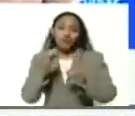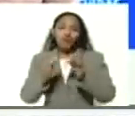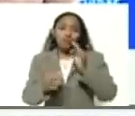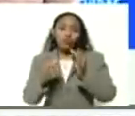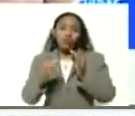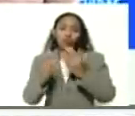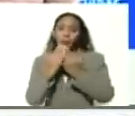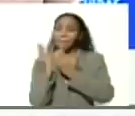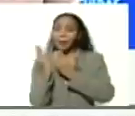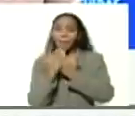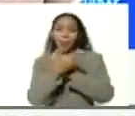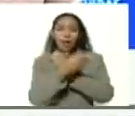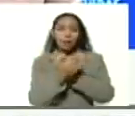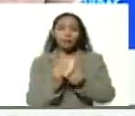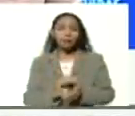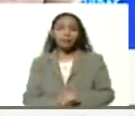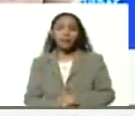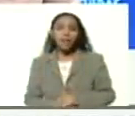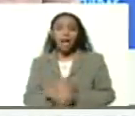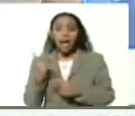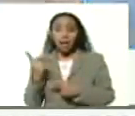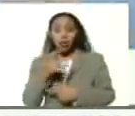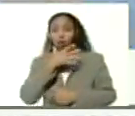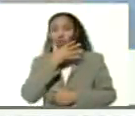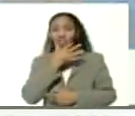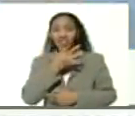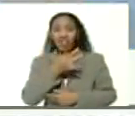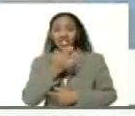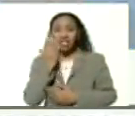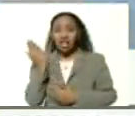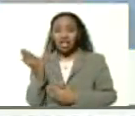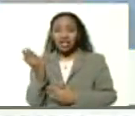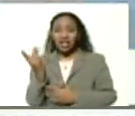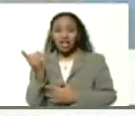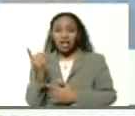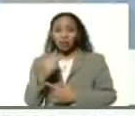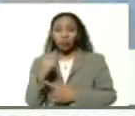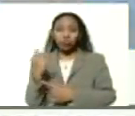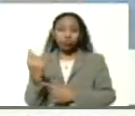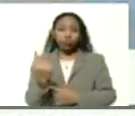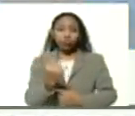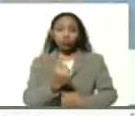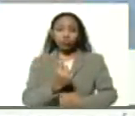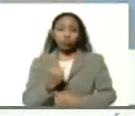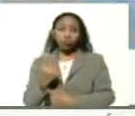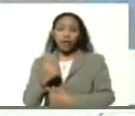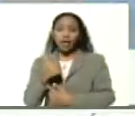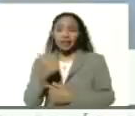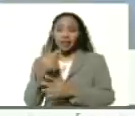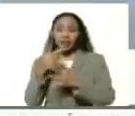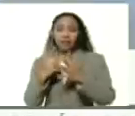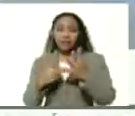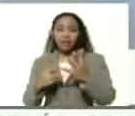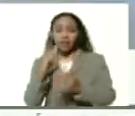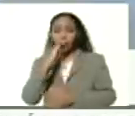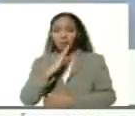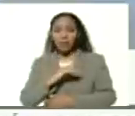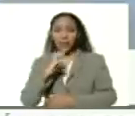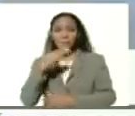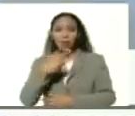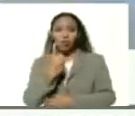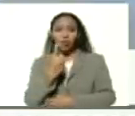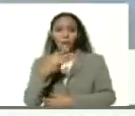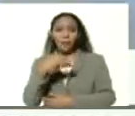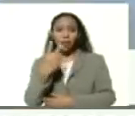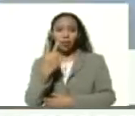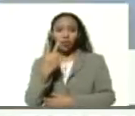vecindad, nuestra vecindad, es lo que facilitó la circulación de la variante de Brasil, P1 y P2,